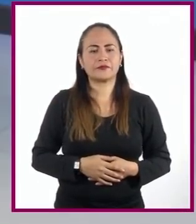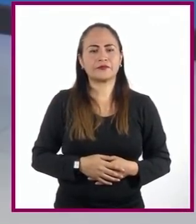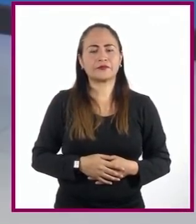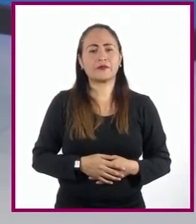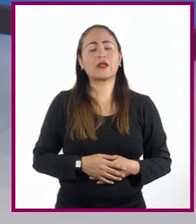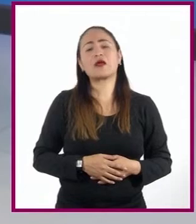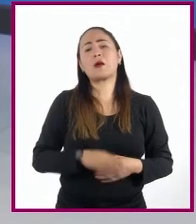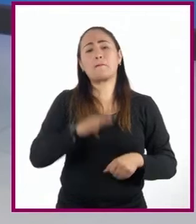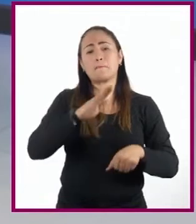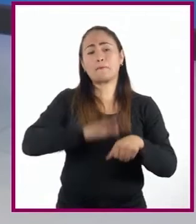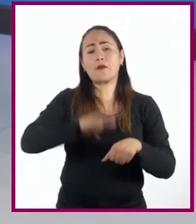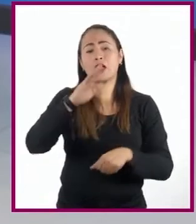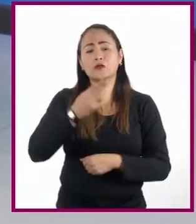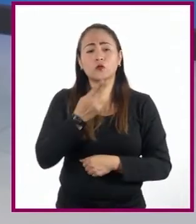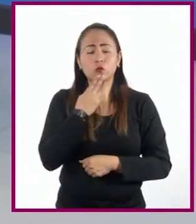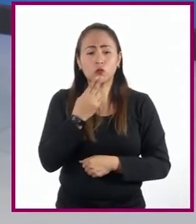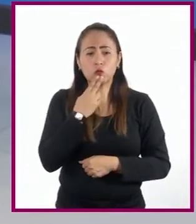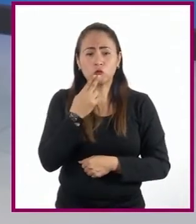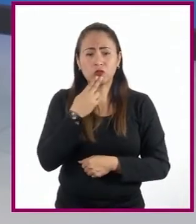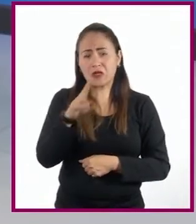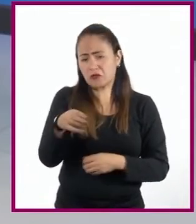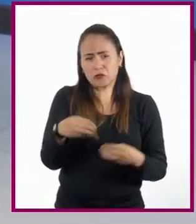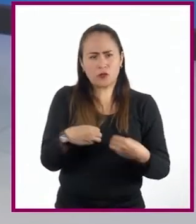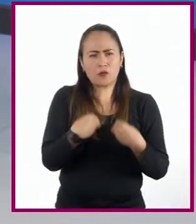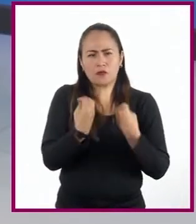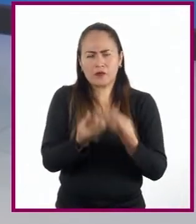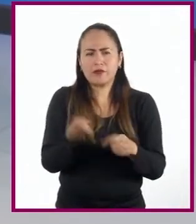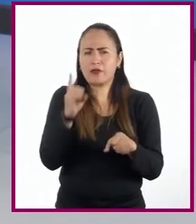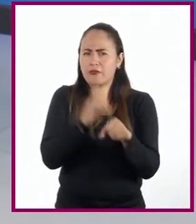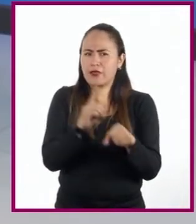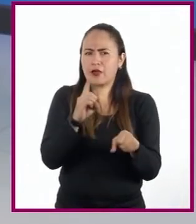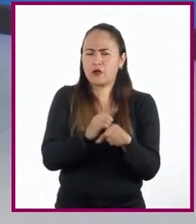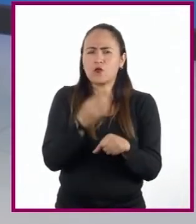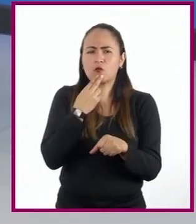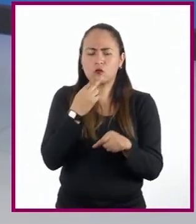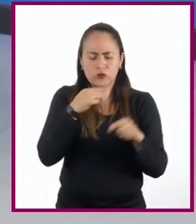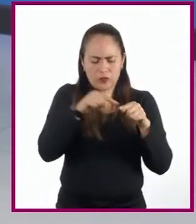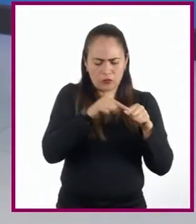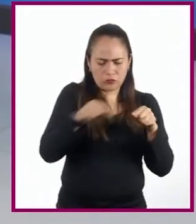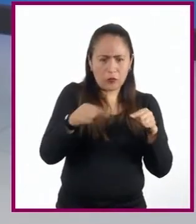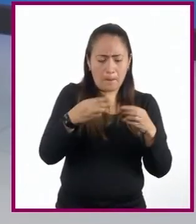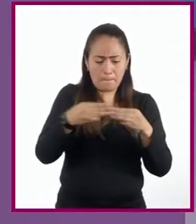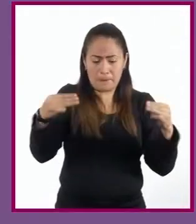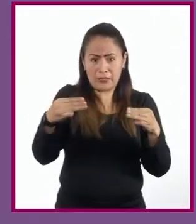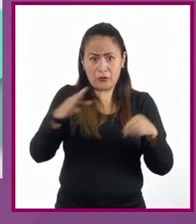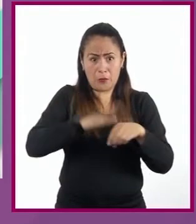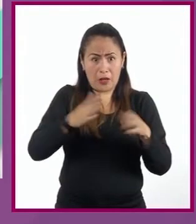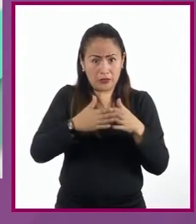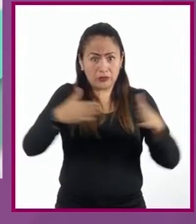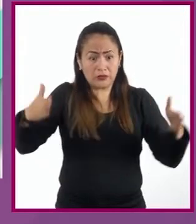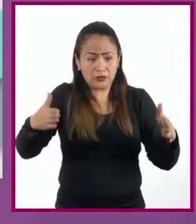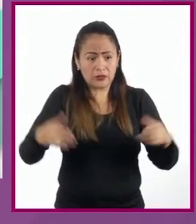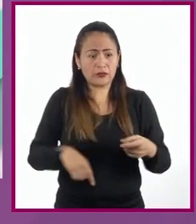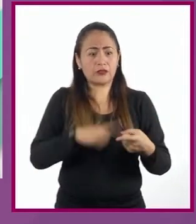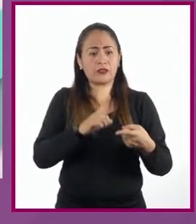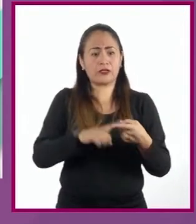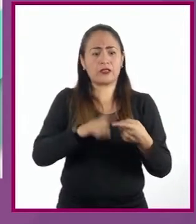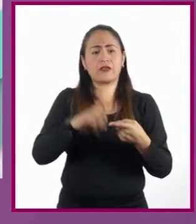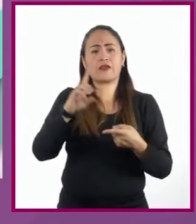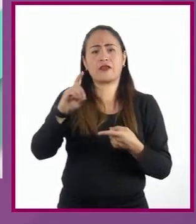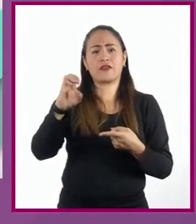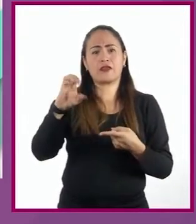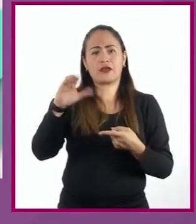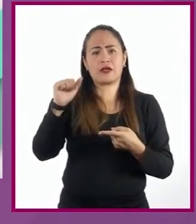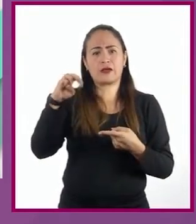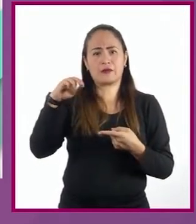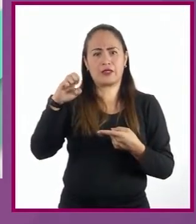múltiplos más comunes que se utilizan en la vida cotidiana para medir longitudes mayores al metro son el decámetro, el